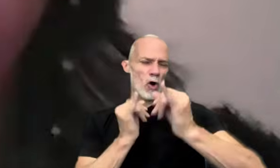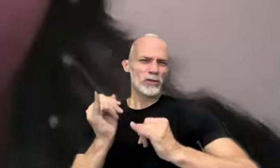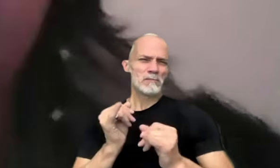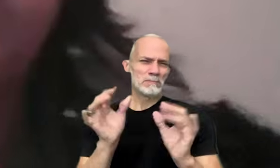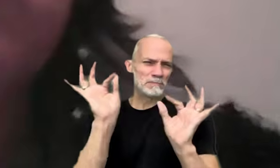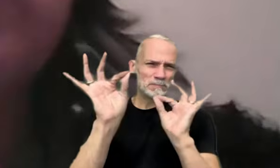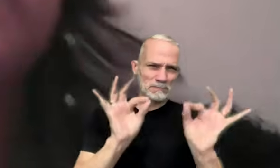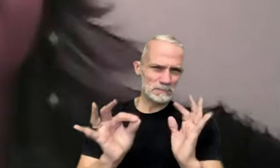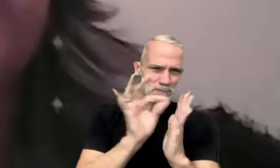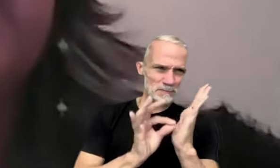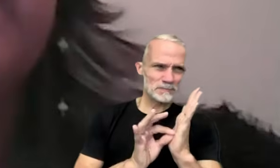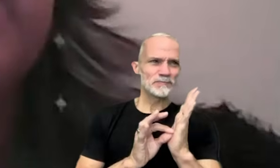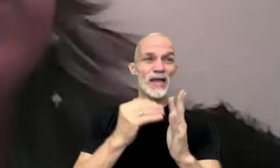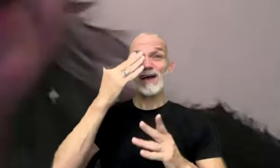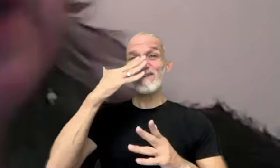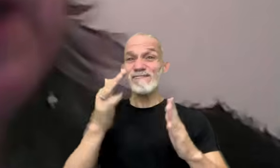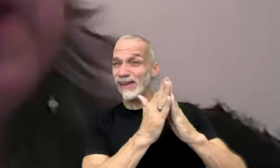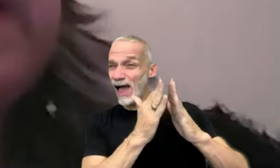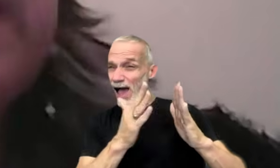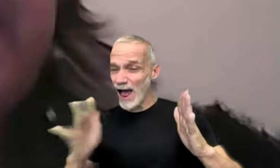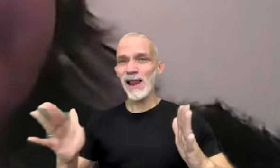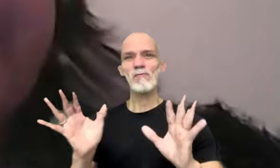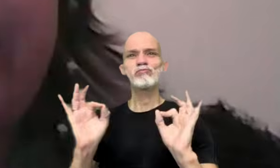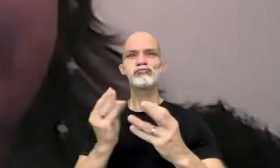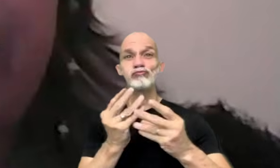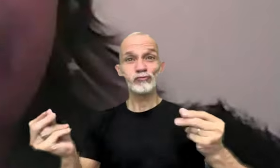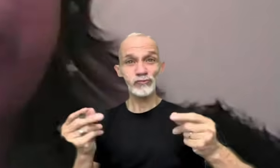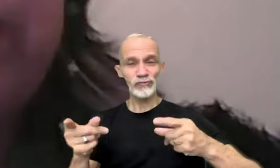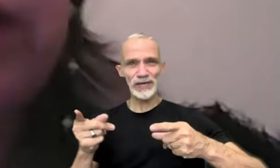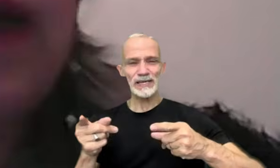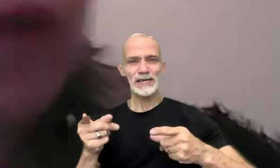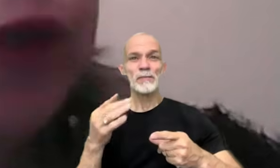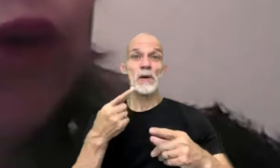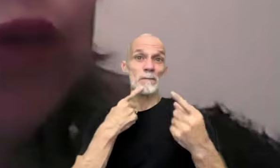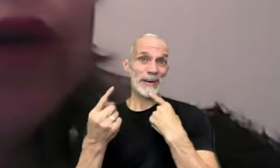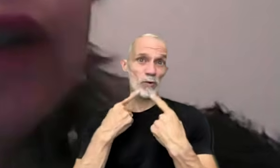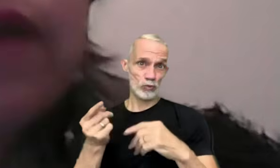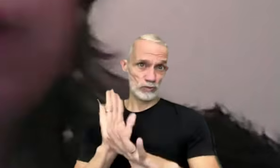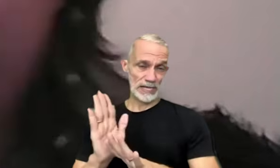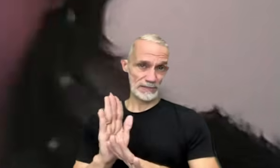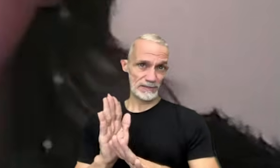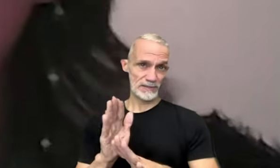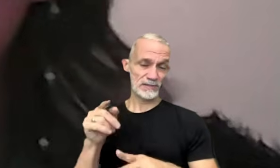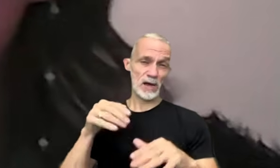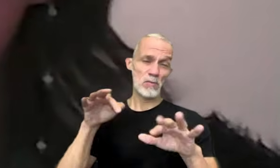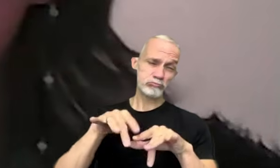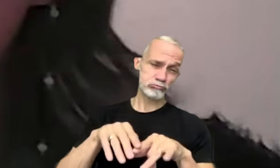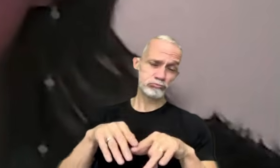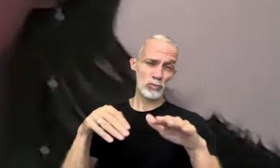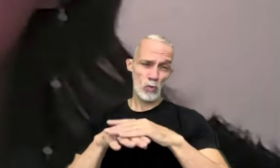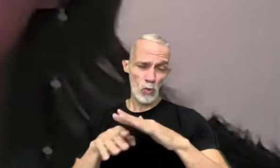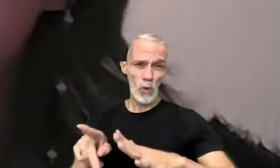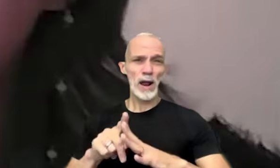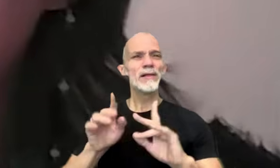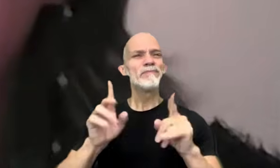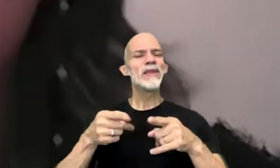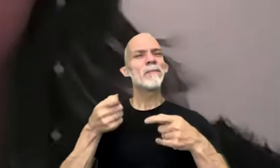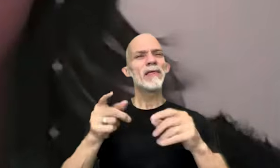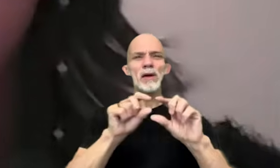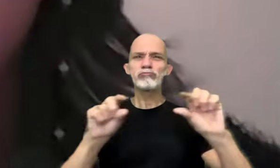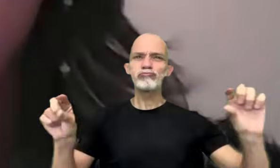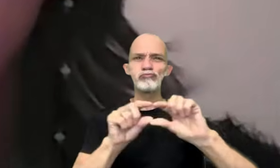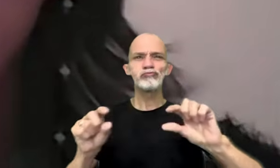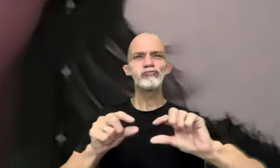Comentarles algunas pequeñas cositas. Al final de la jornada vamos a hacer las preguntas, y les vamos a ir dejando